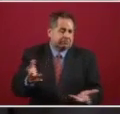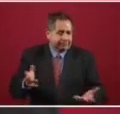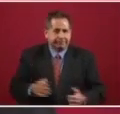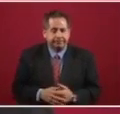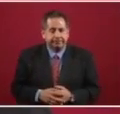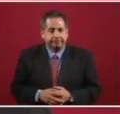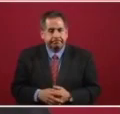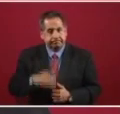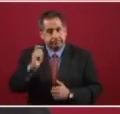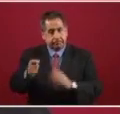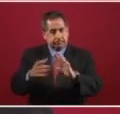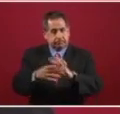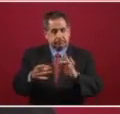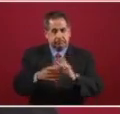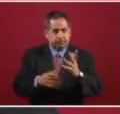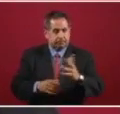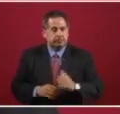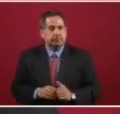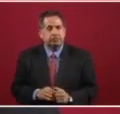Entonces,